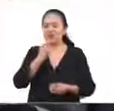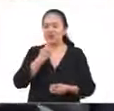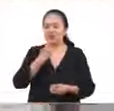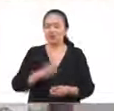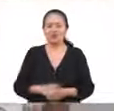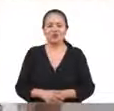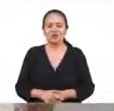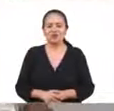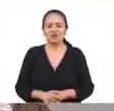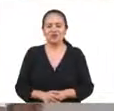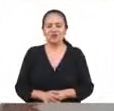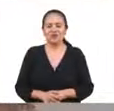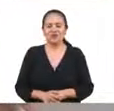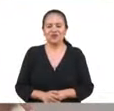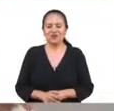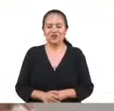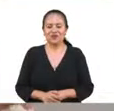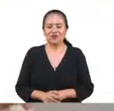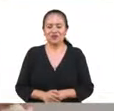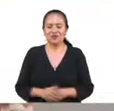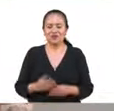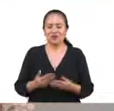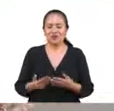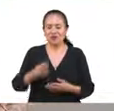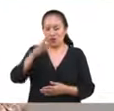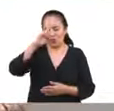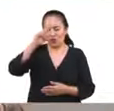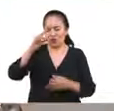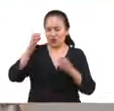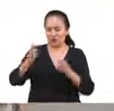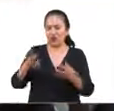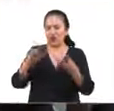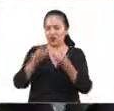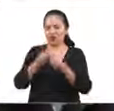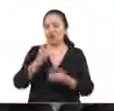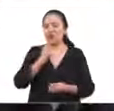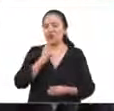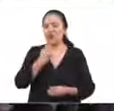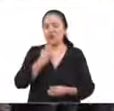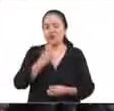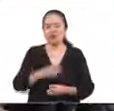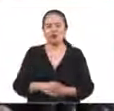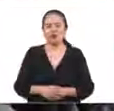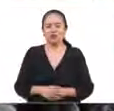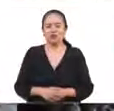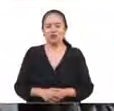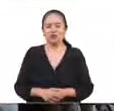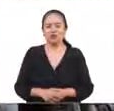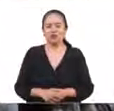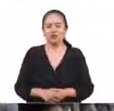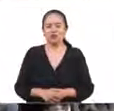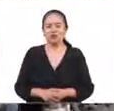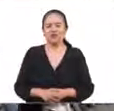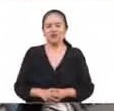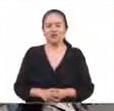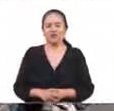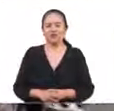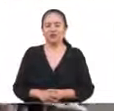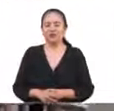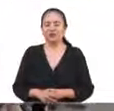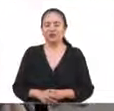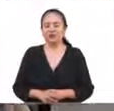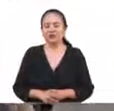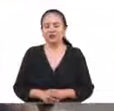Estar con Obrador. Es un honor estar con Obrador. Muchas gracias.